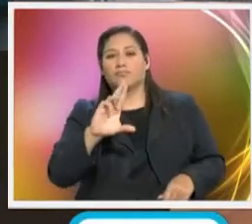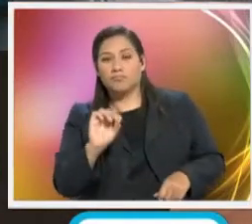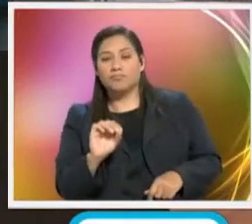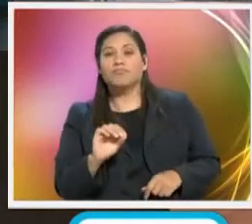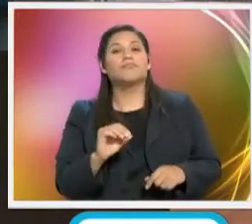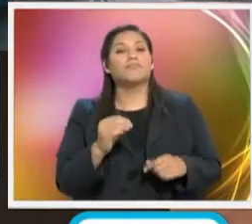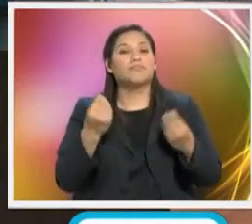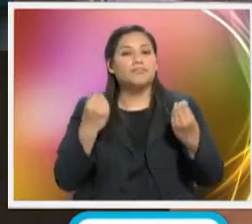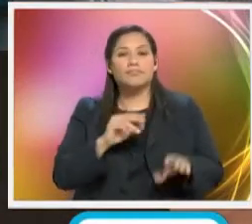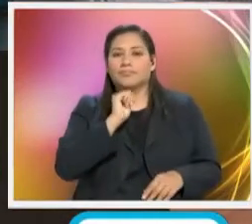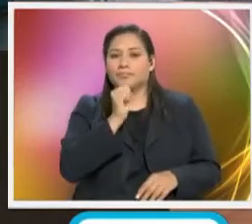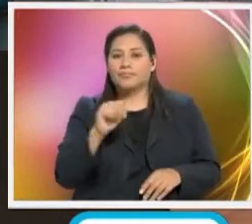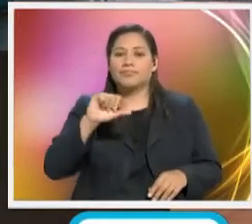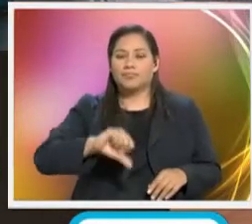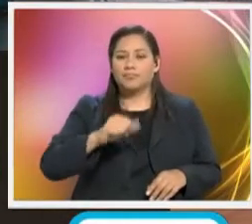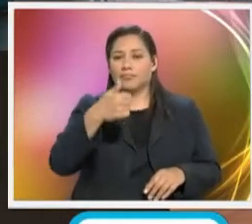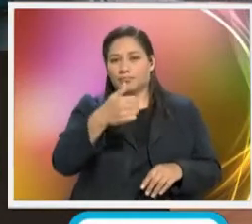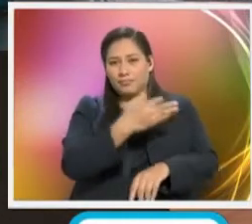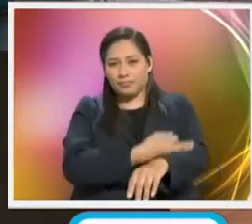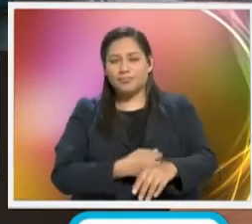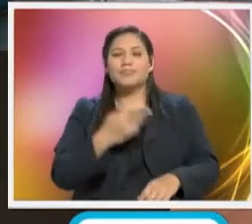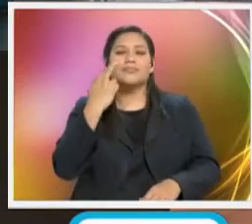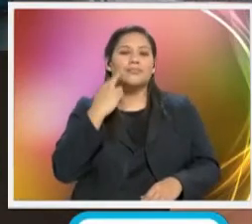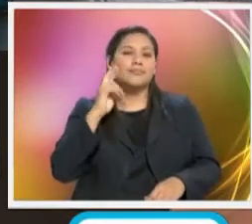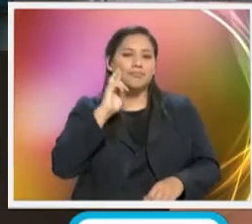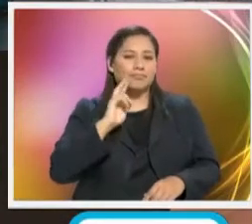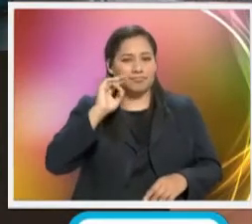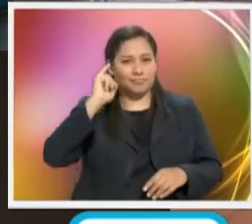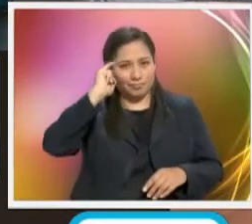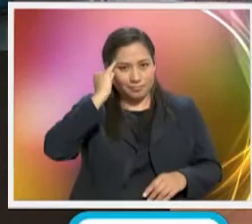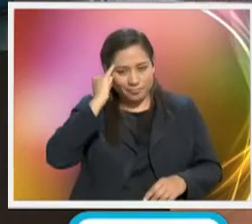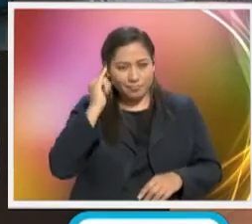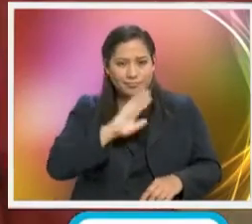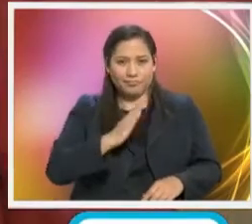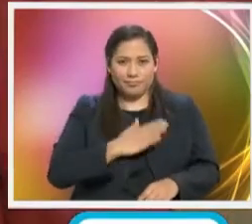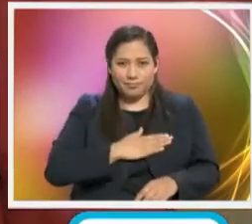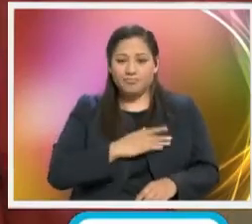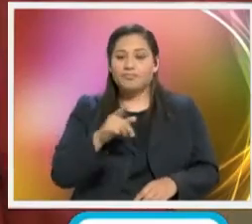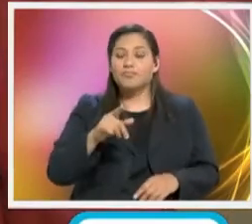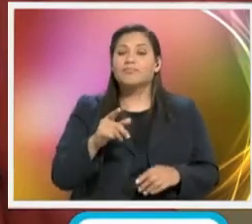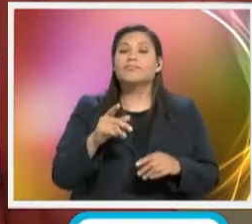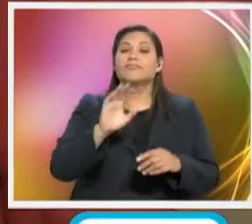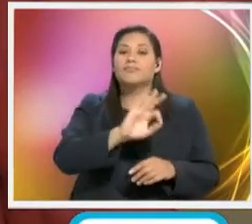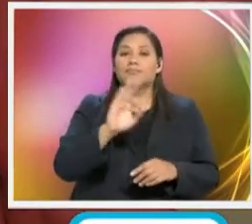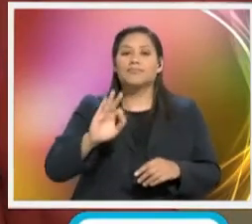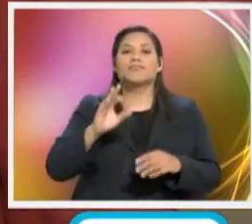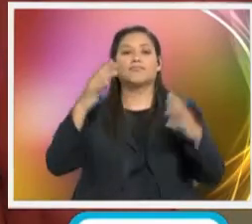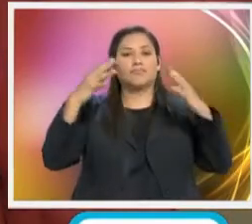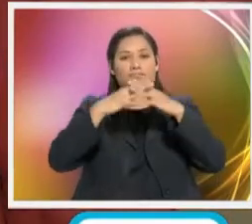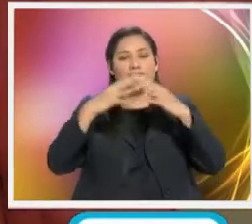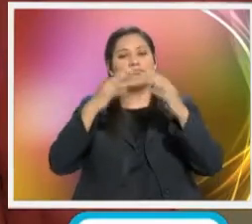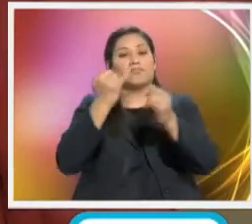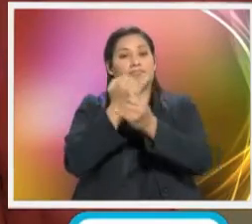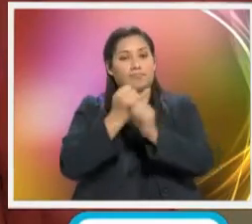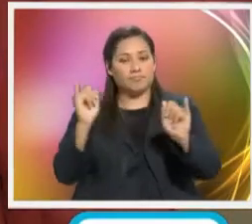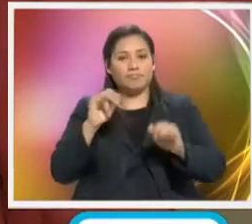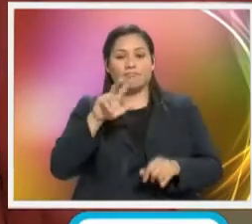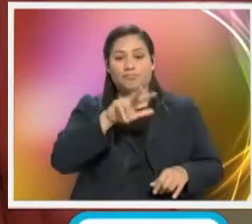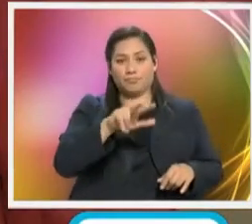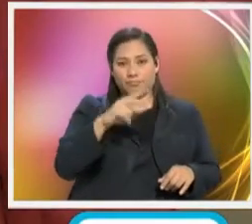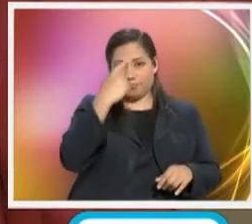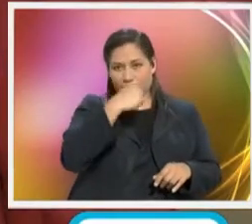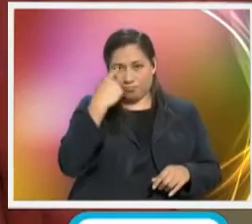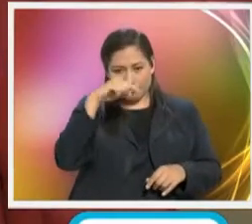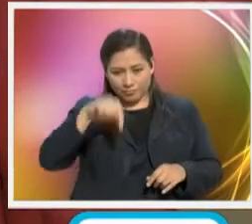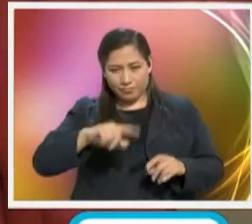hay que perdérsela hoy, 18 horas, El Criollo, una película situada en la Guerra de Independencia. En la época de la Independencia. Así es. 18 horas solo